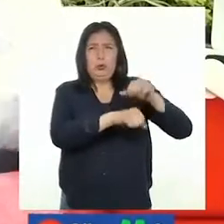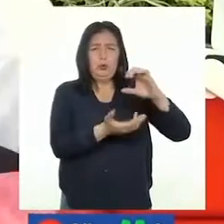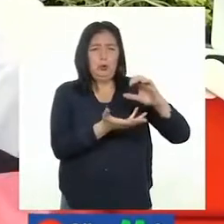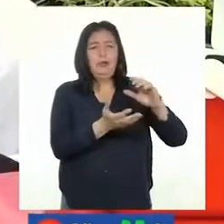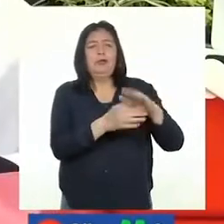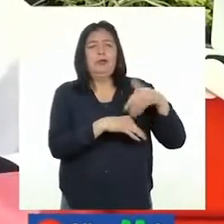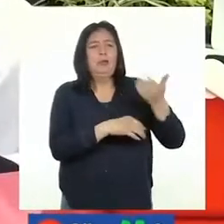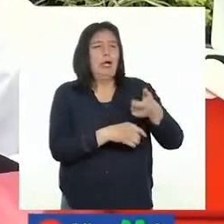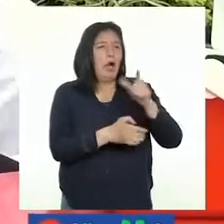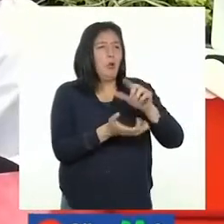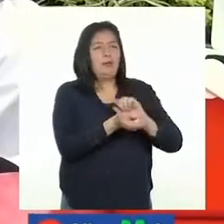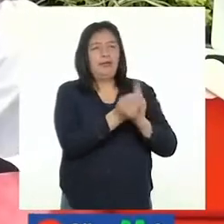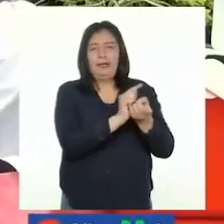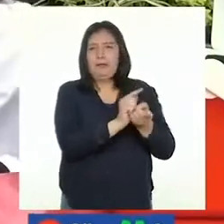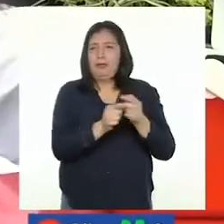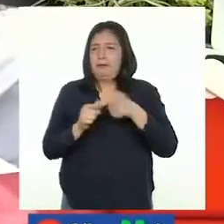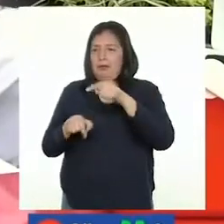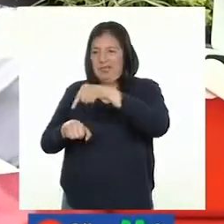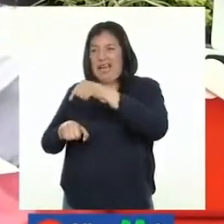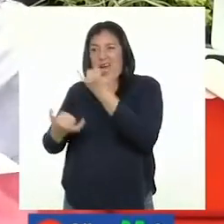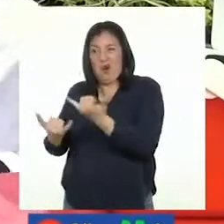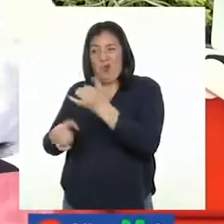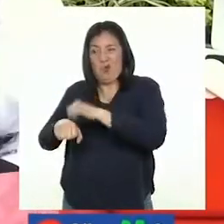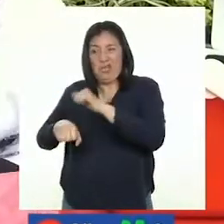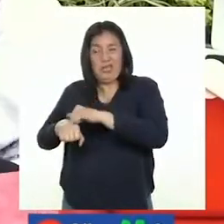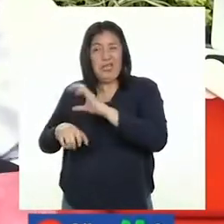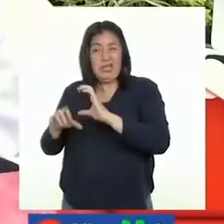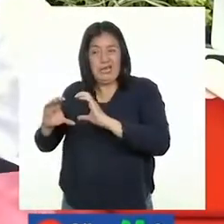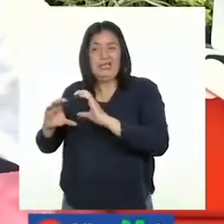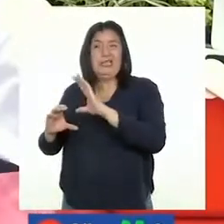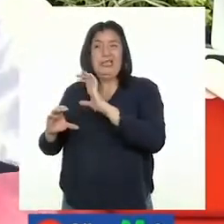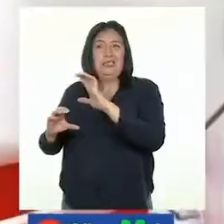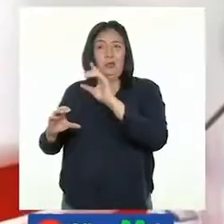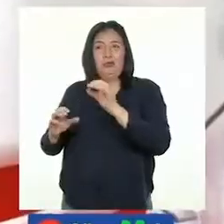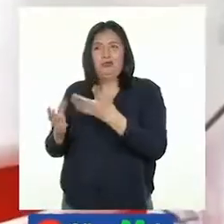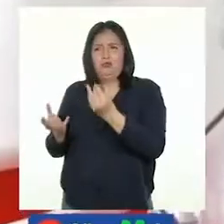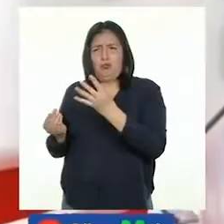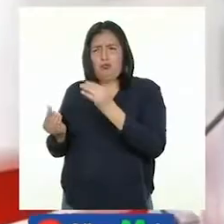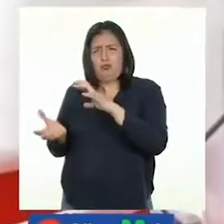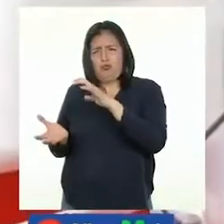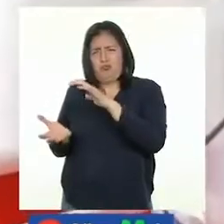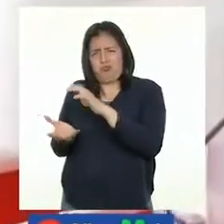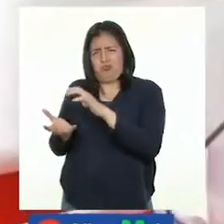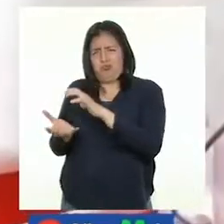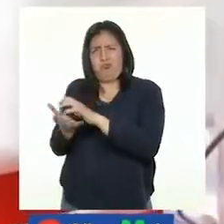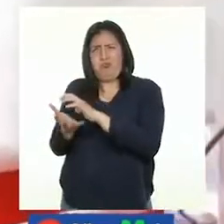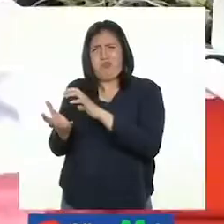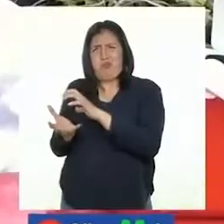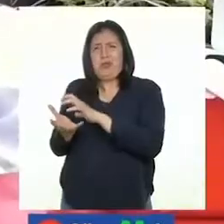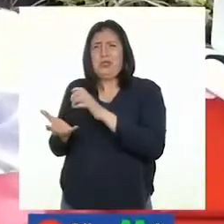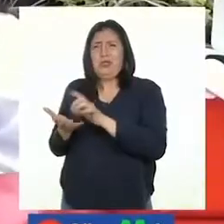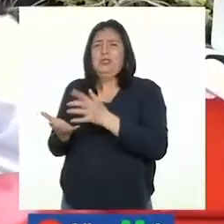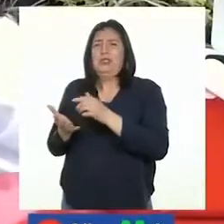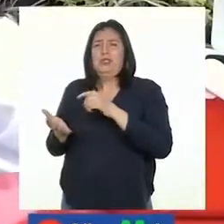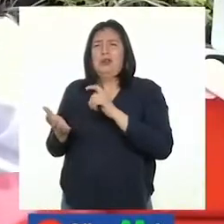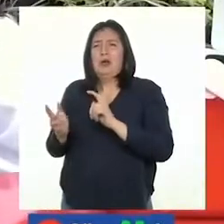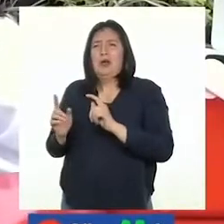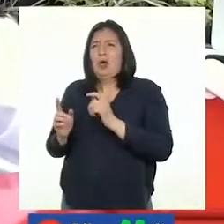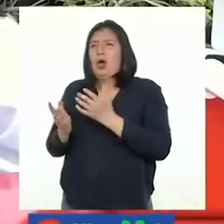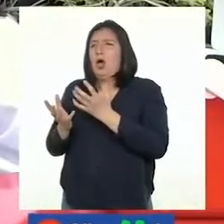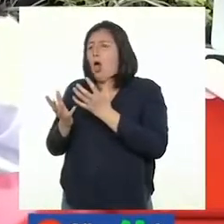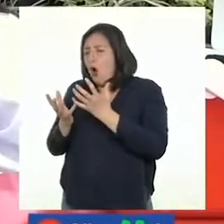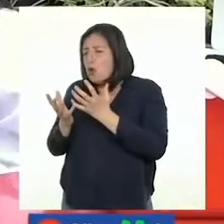a estado líquido. Pero este hielo, como está hecho de CO2, a mucha, mucha, mucha presión, si yo le altero la temperatura, así